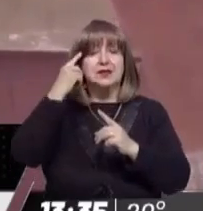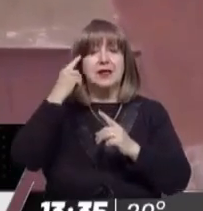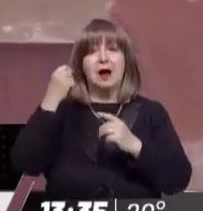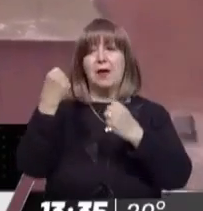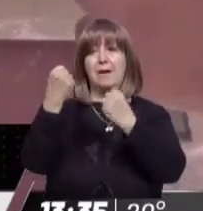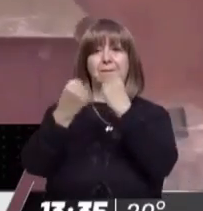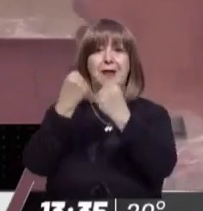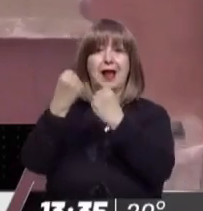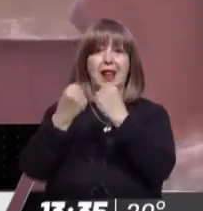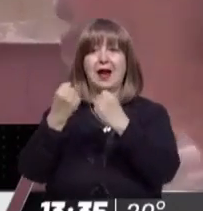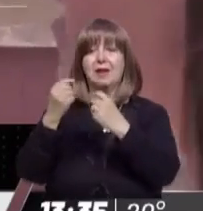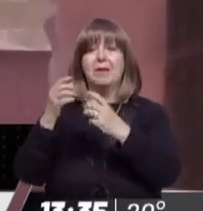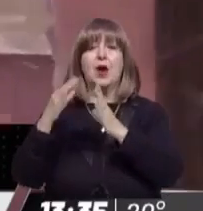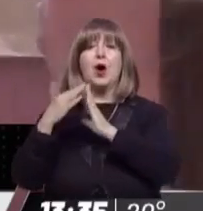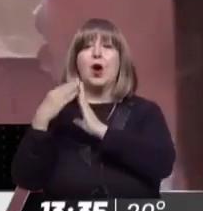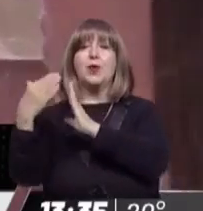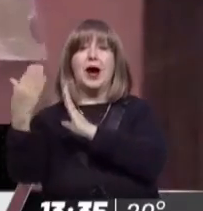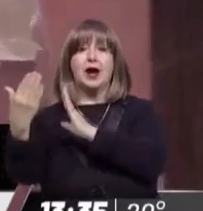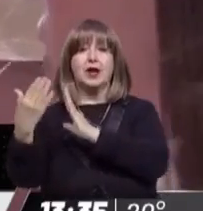era normal pero